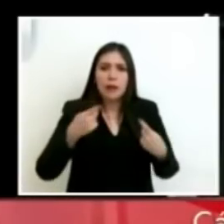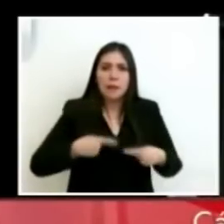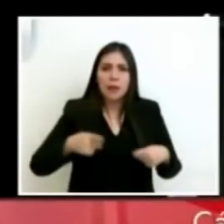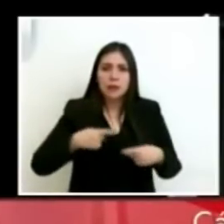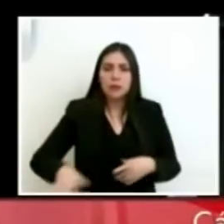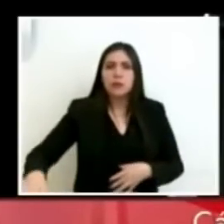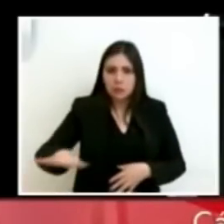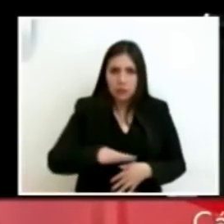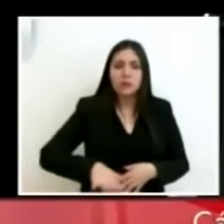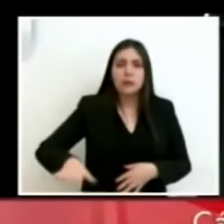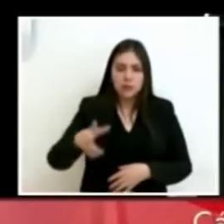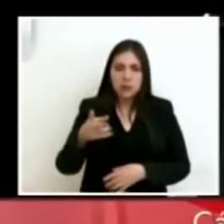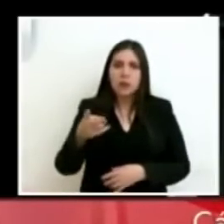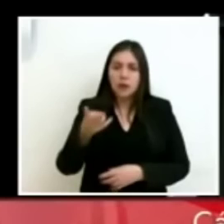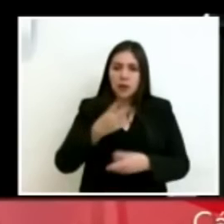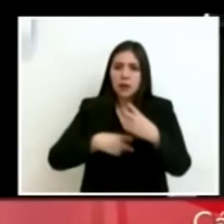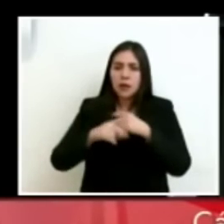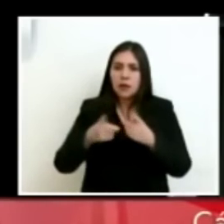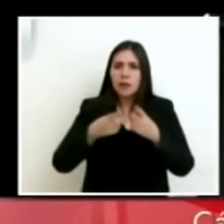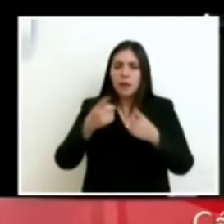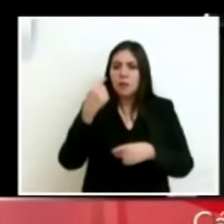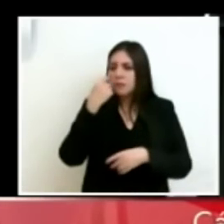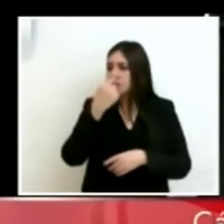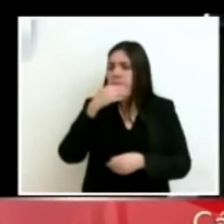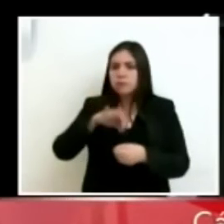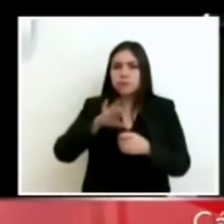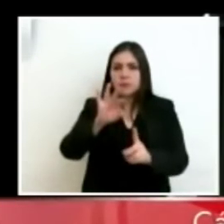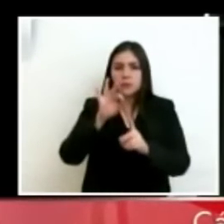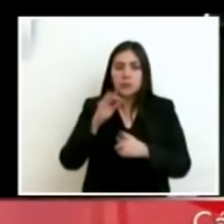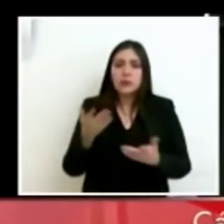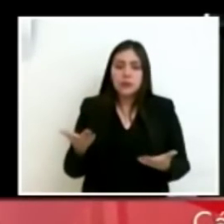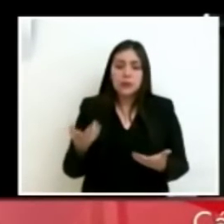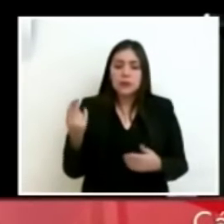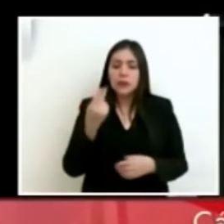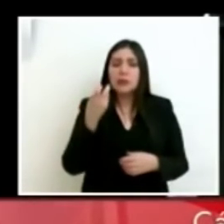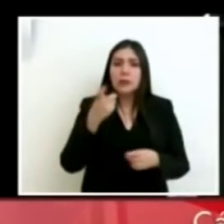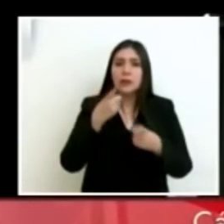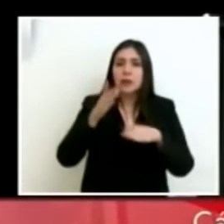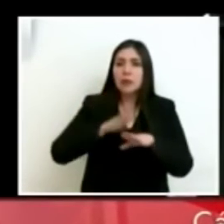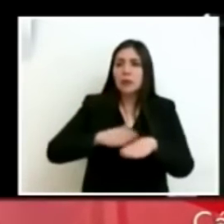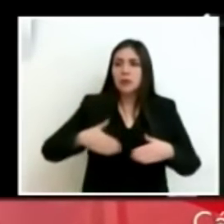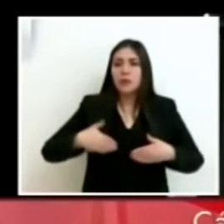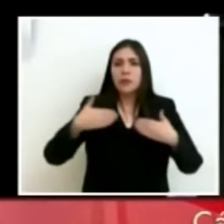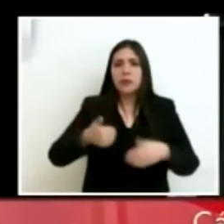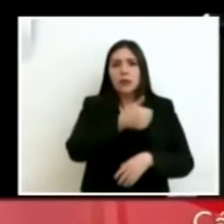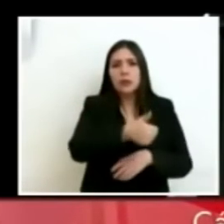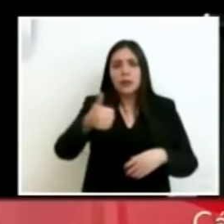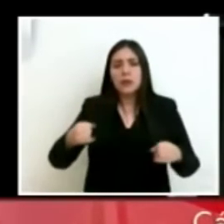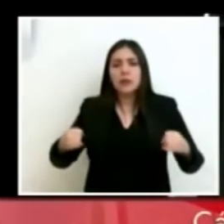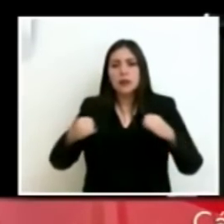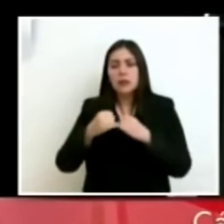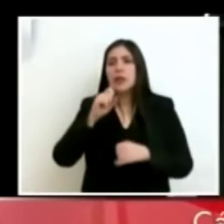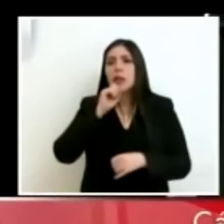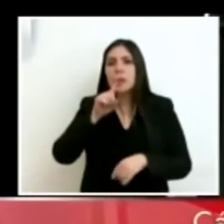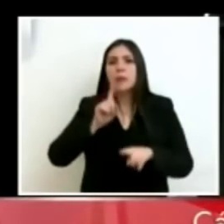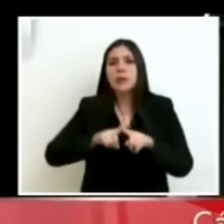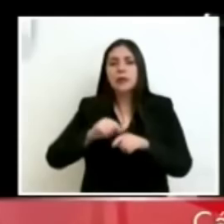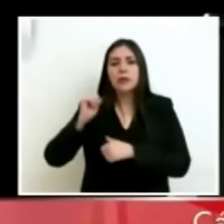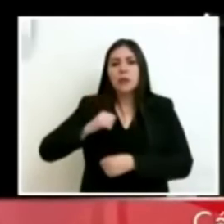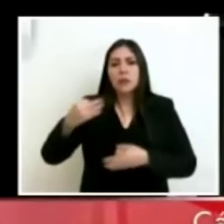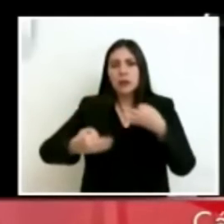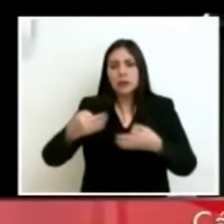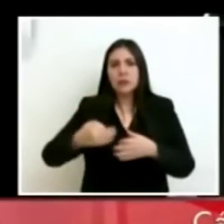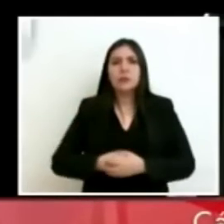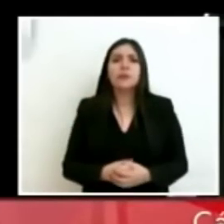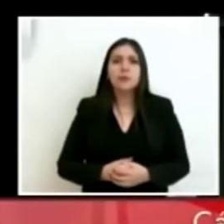Porque es tiempo de seguir fortaleciendo la confianza ciudadana en las instituciones y, en este caso, en quienes imparten justicia.